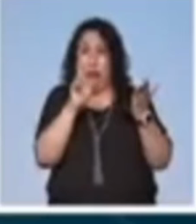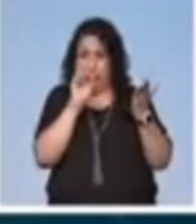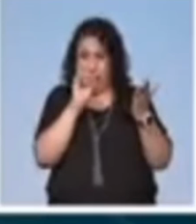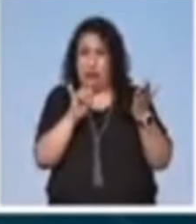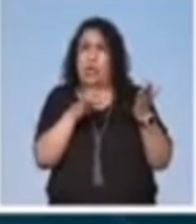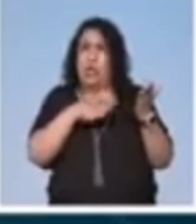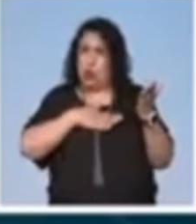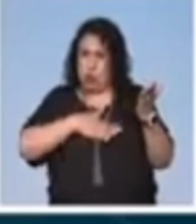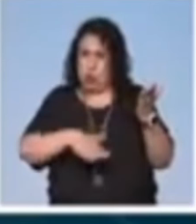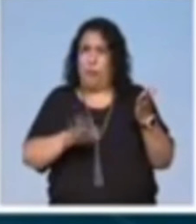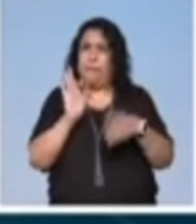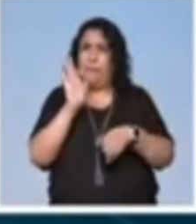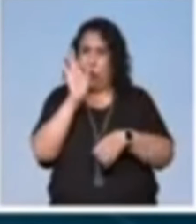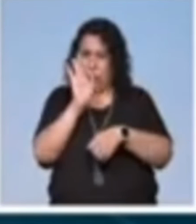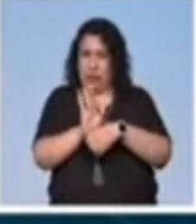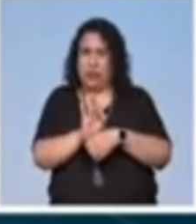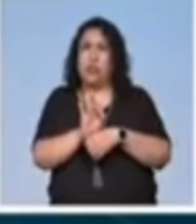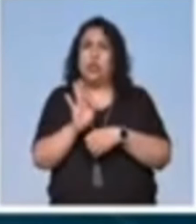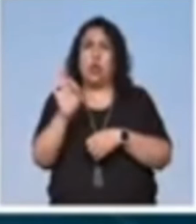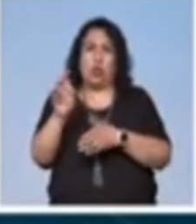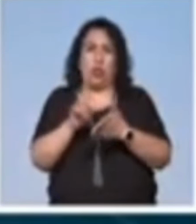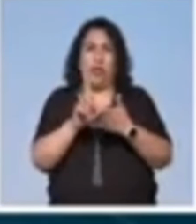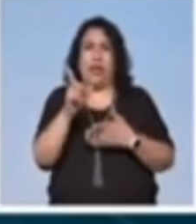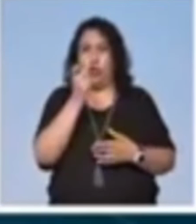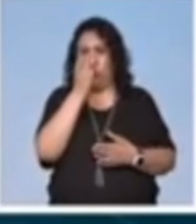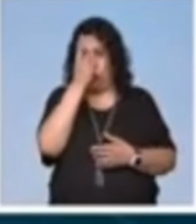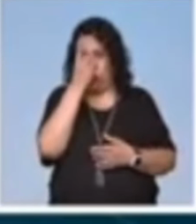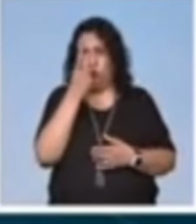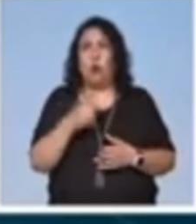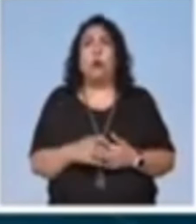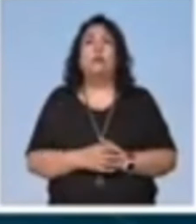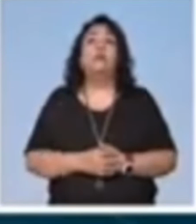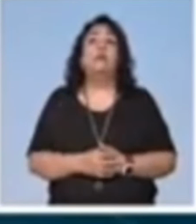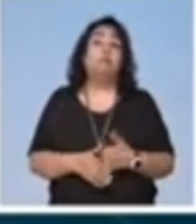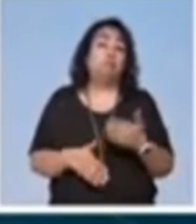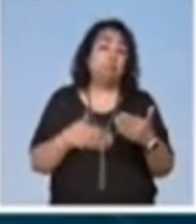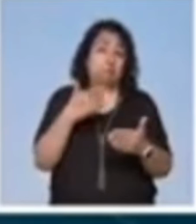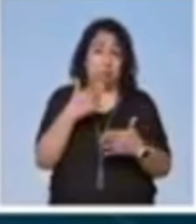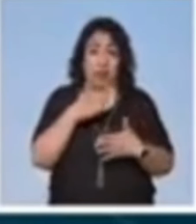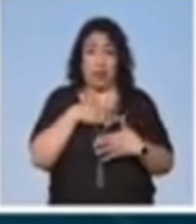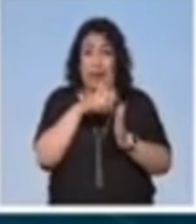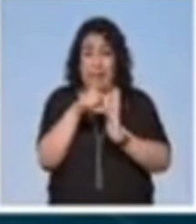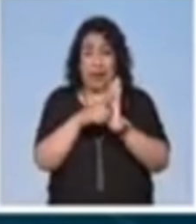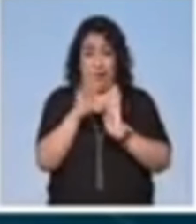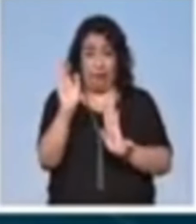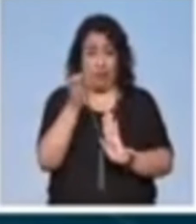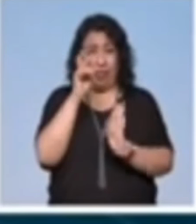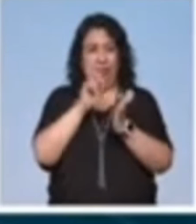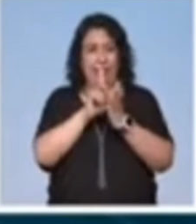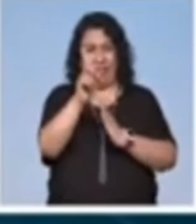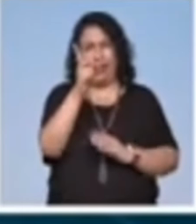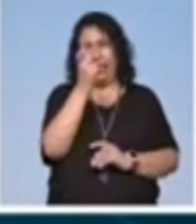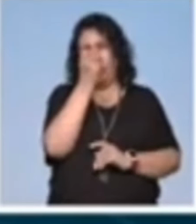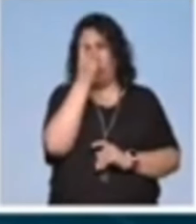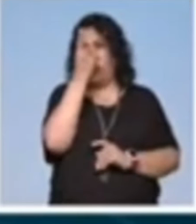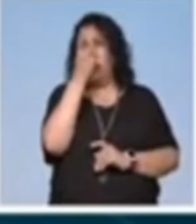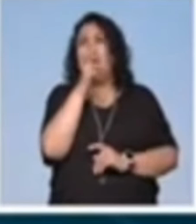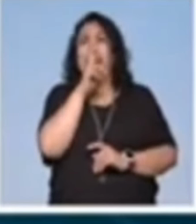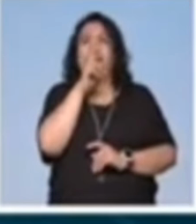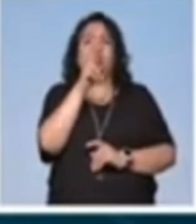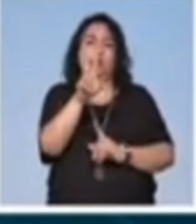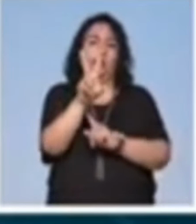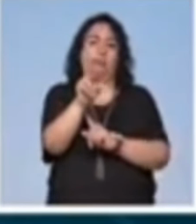merecedora de protección por vía del derecho de autor, ¿no? Conforme a nuestra Ley Federal del Derecho de Autor, la respuesta